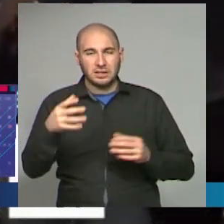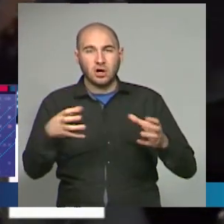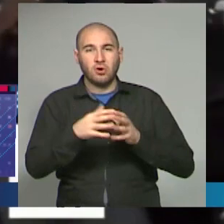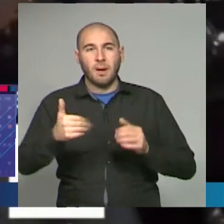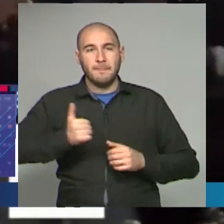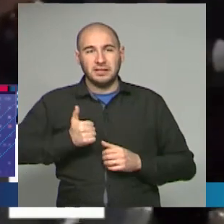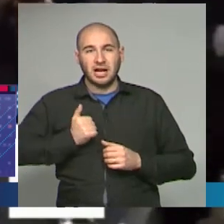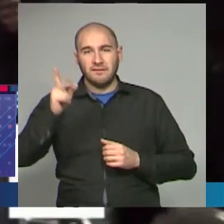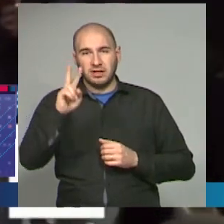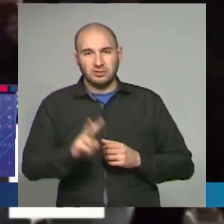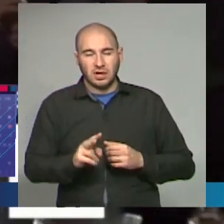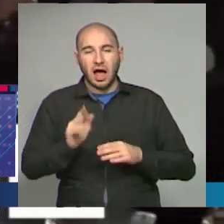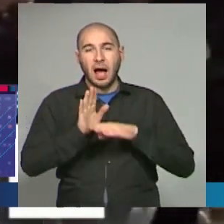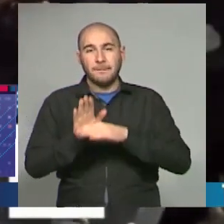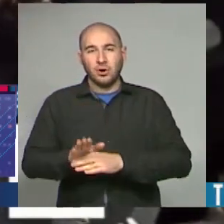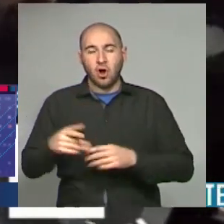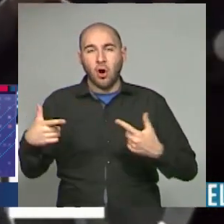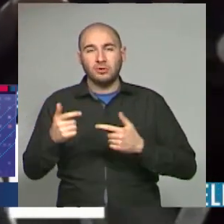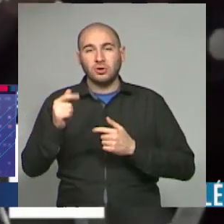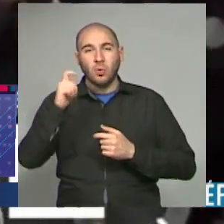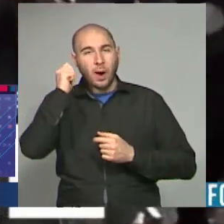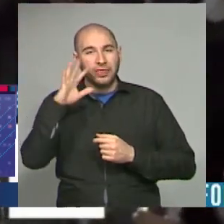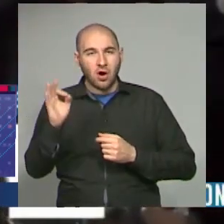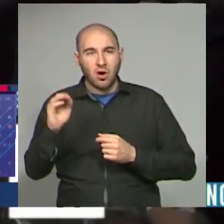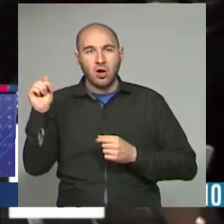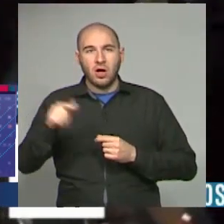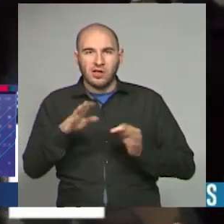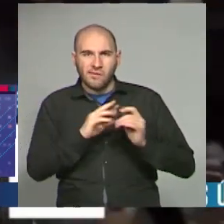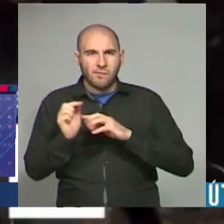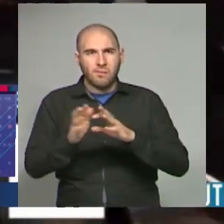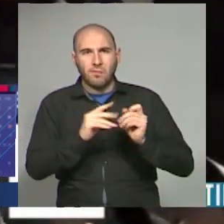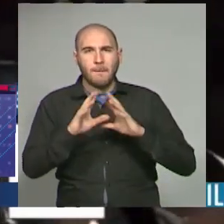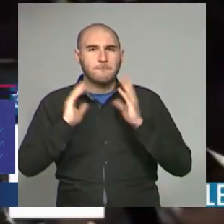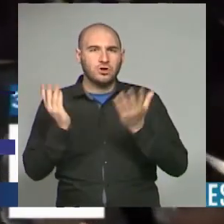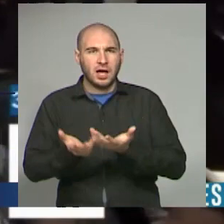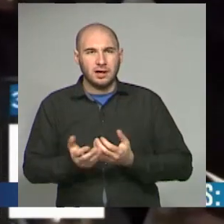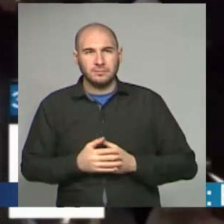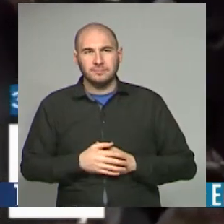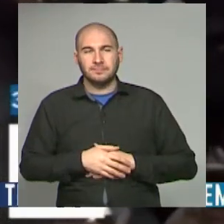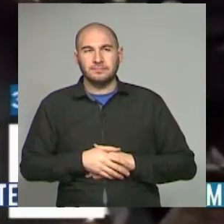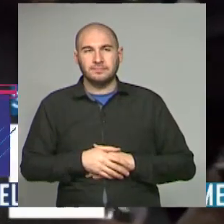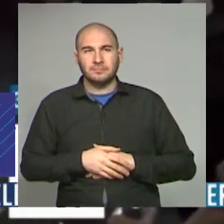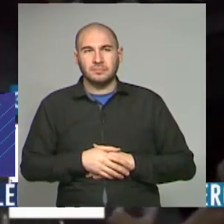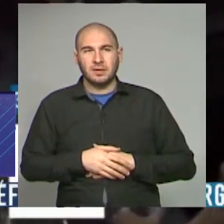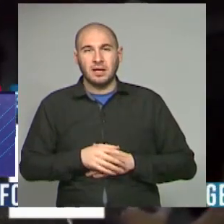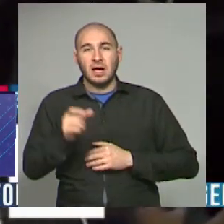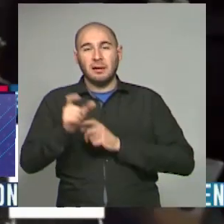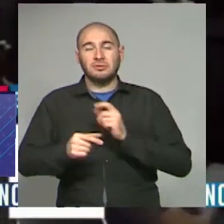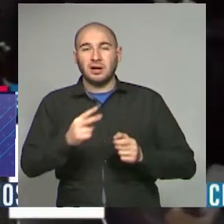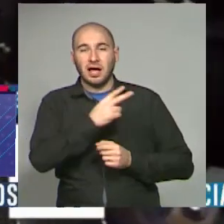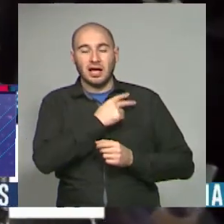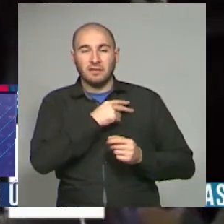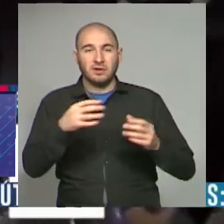de militares venezolanos en apoyo al opositor Juan Guaidó generó repercusiones en todo el mundo. Mandatarios y